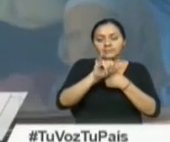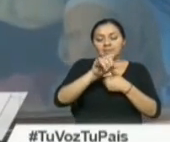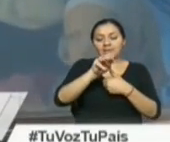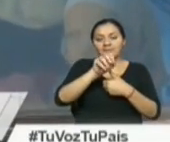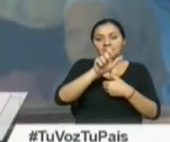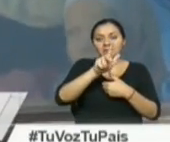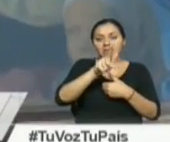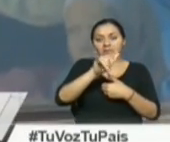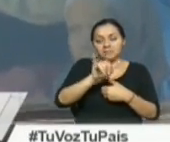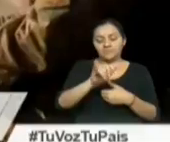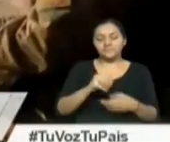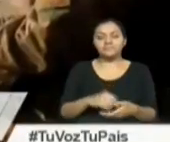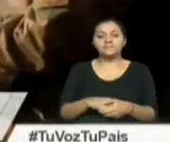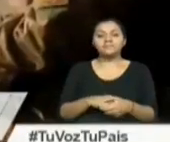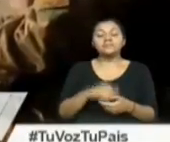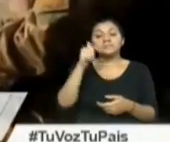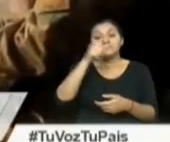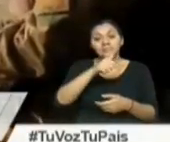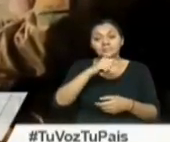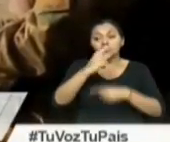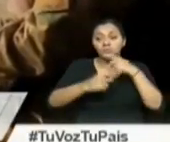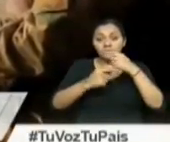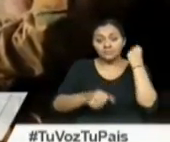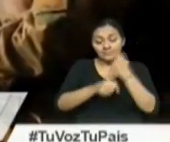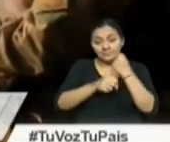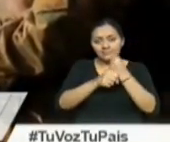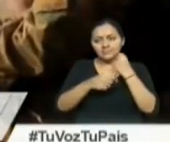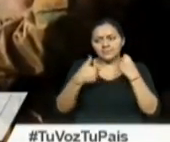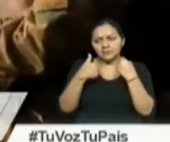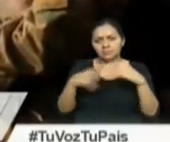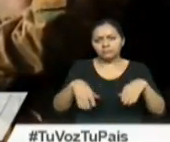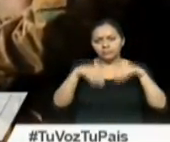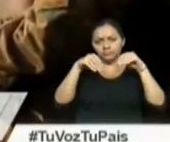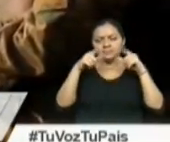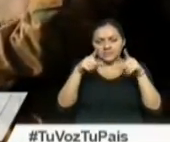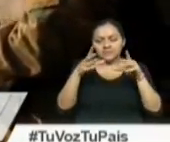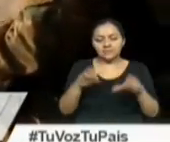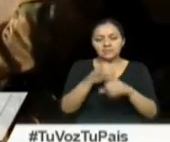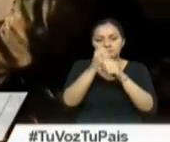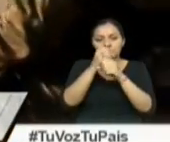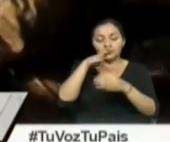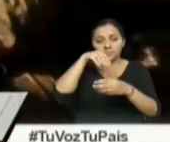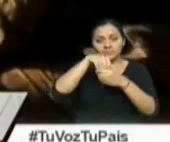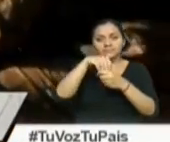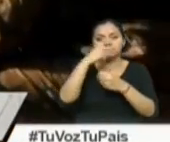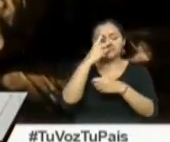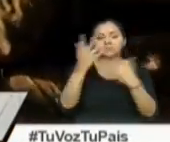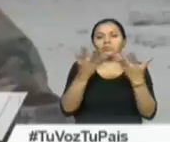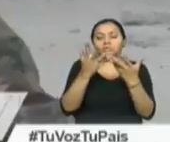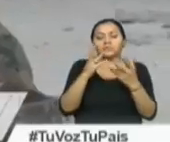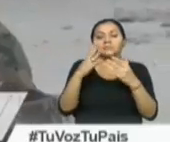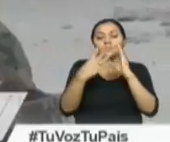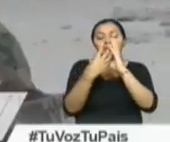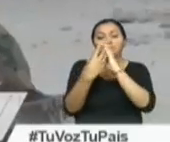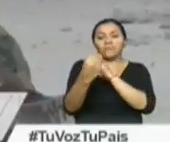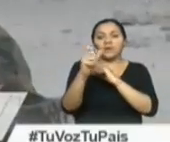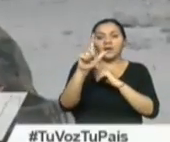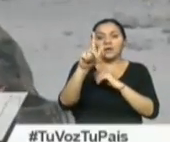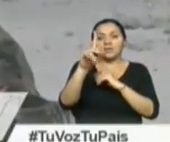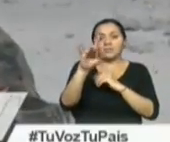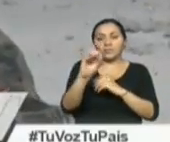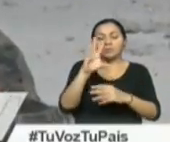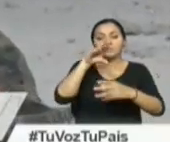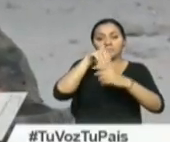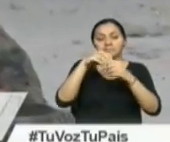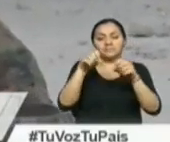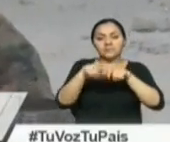Charqui. La operación se realizaba bajo amplias medidas de seguridad en la entrada de Al-Rashidin, a las afueras de Alepo, que